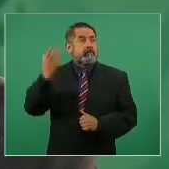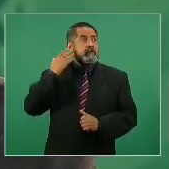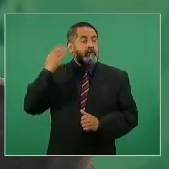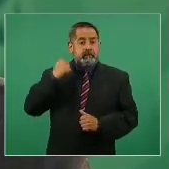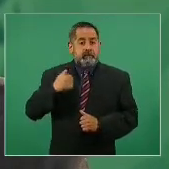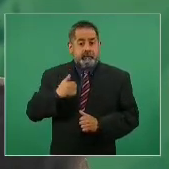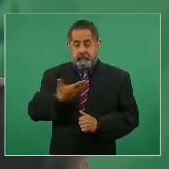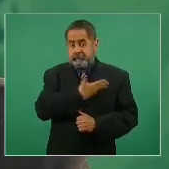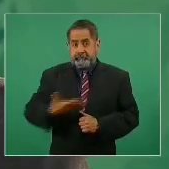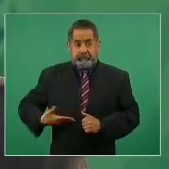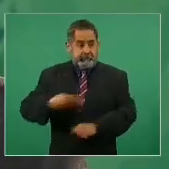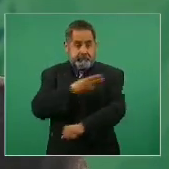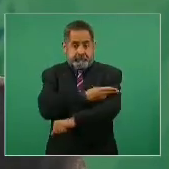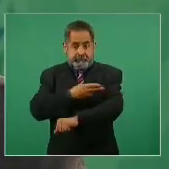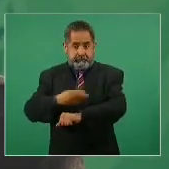el presidente Madero,